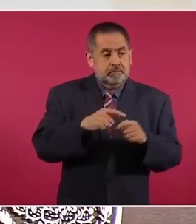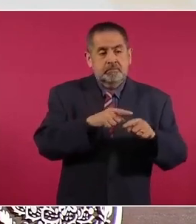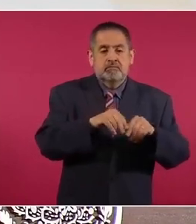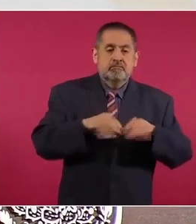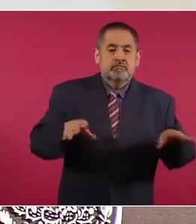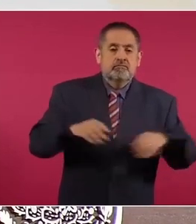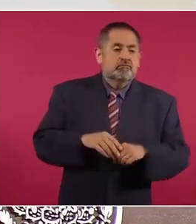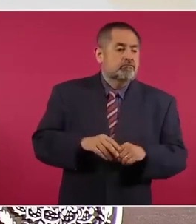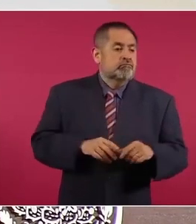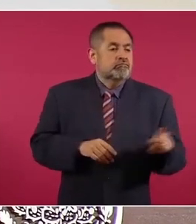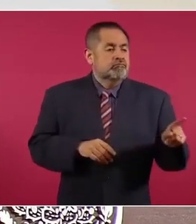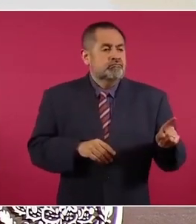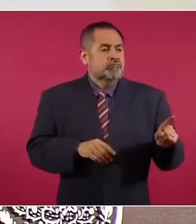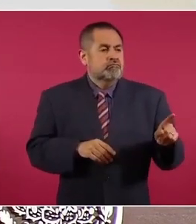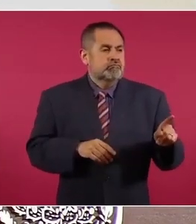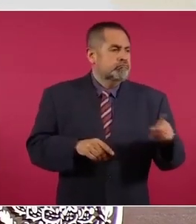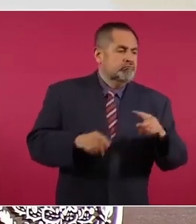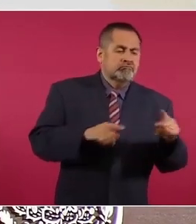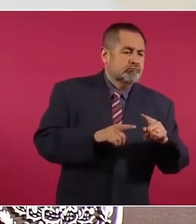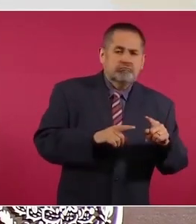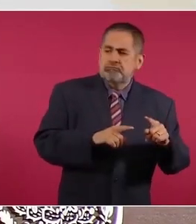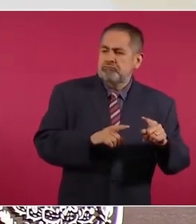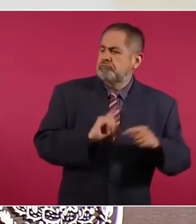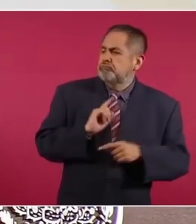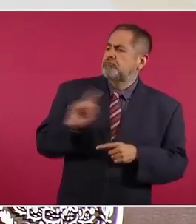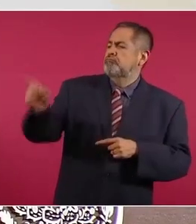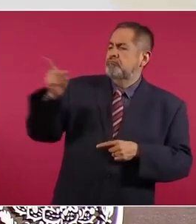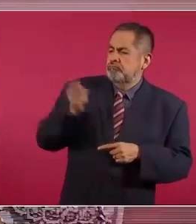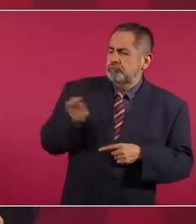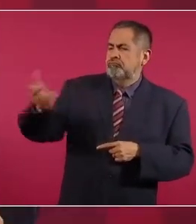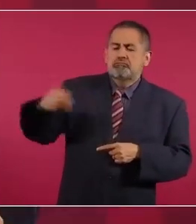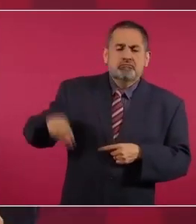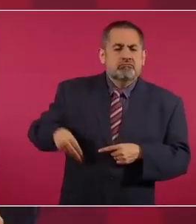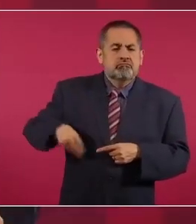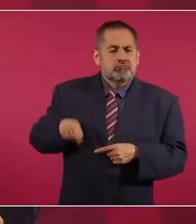que le echan la culpa a la Marina.